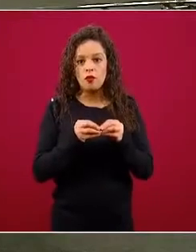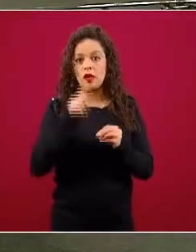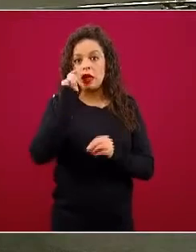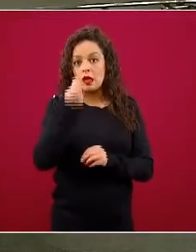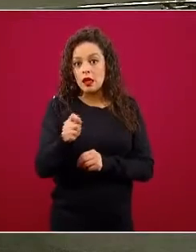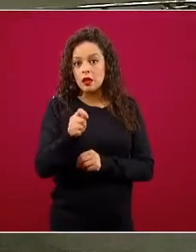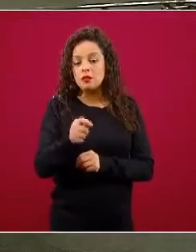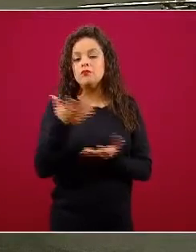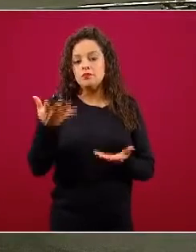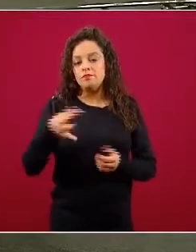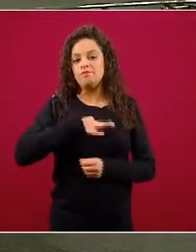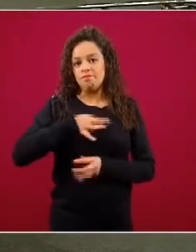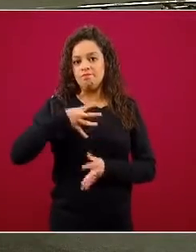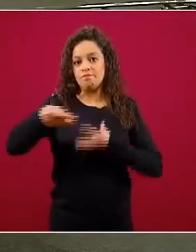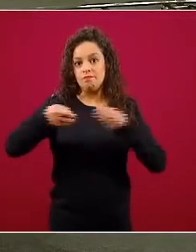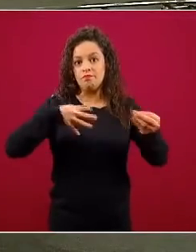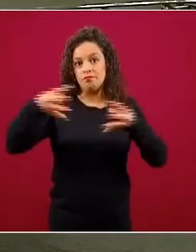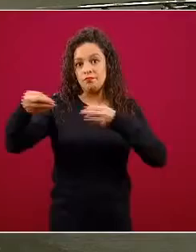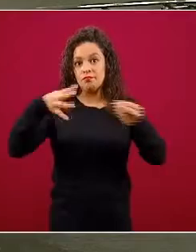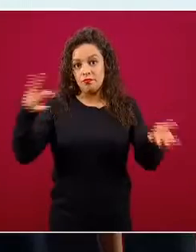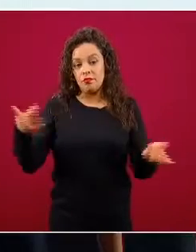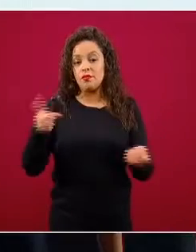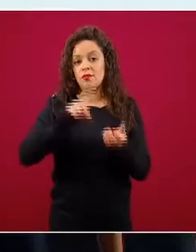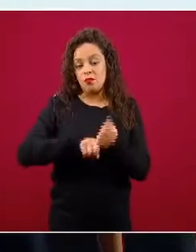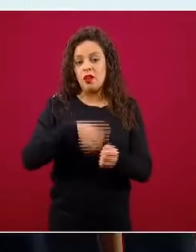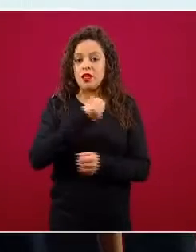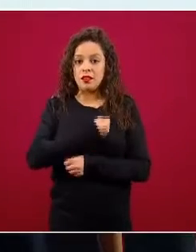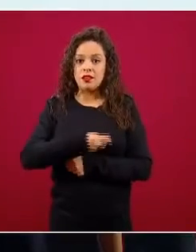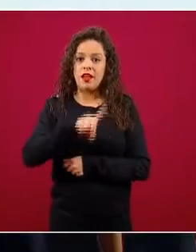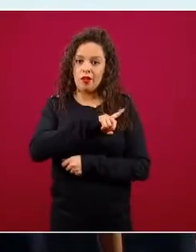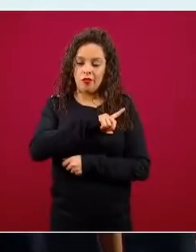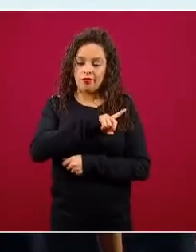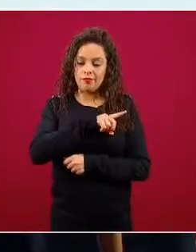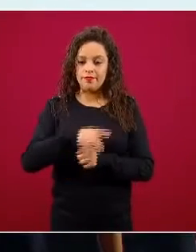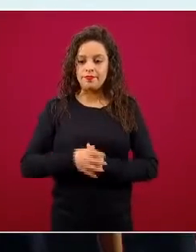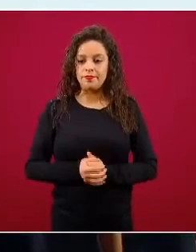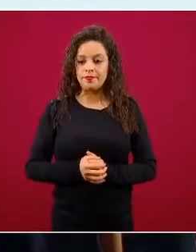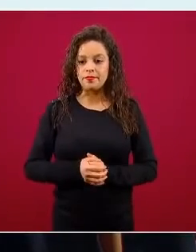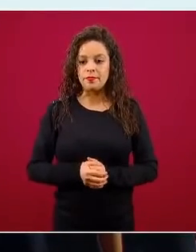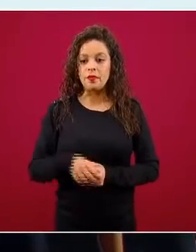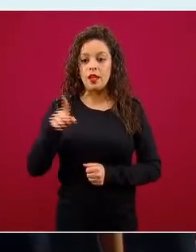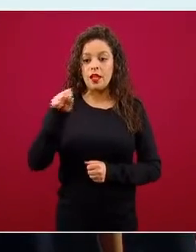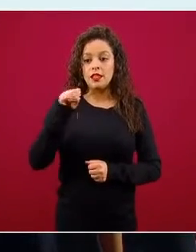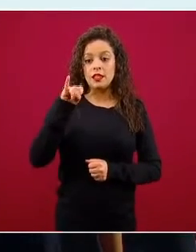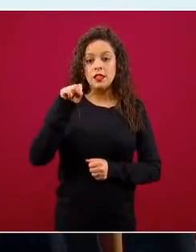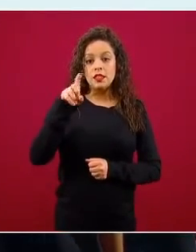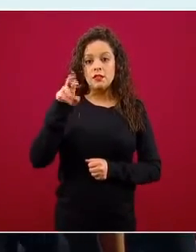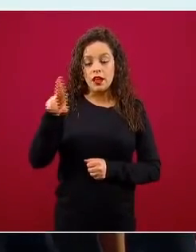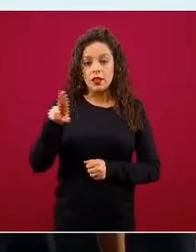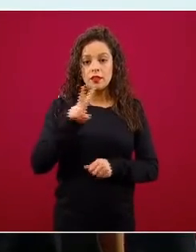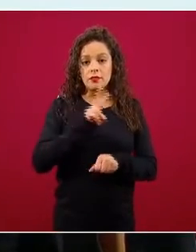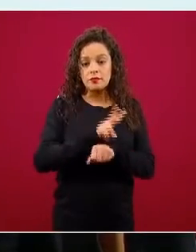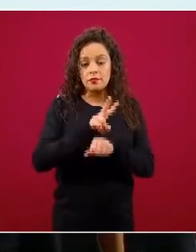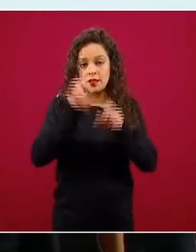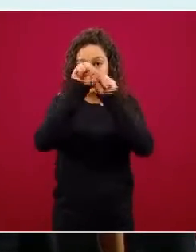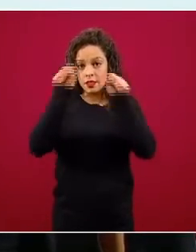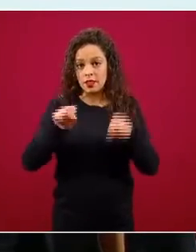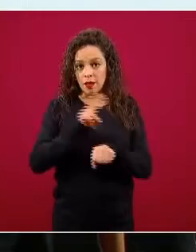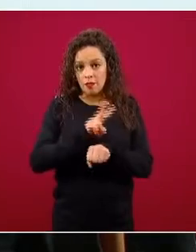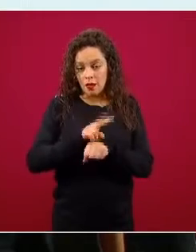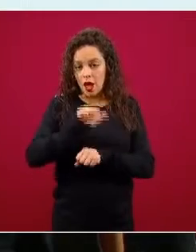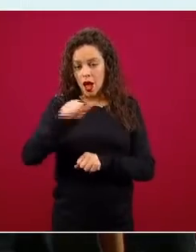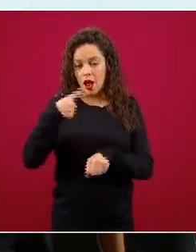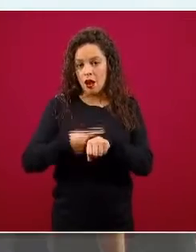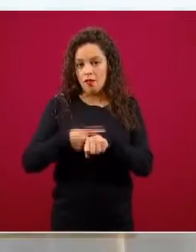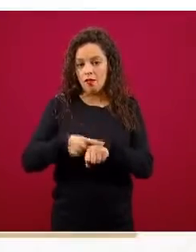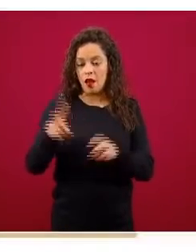ser la pandemia de COVID. Concretamente tenemos dos sistemas: el CISVER, Sistema de Vigilancia de Enfermedad Respiratoria, que hemos comentado aquí